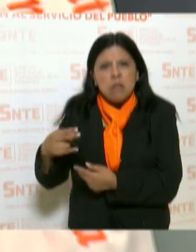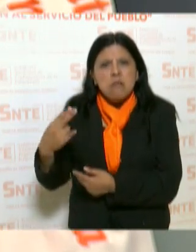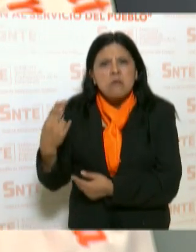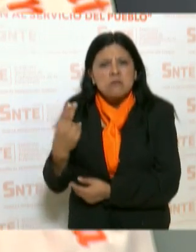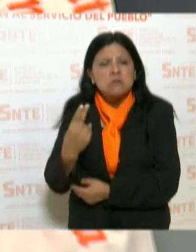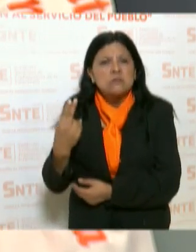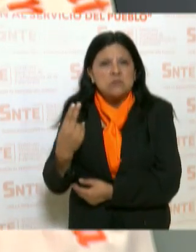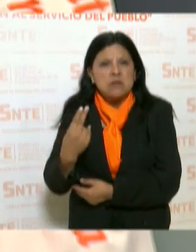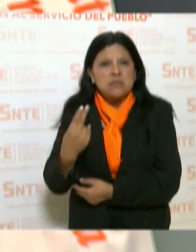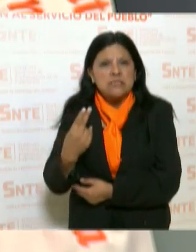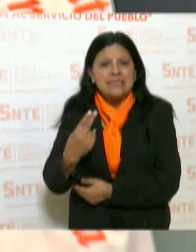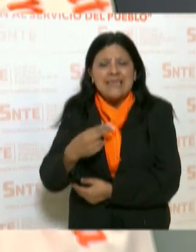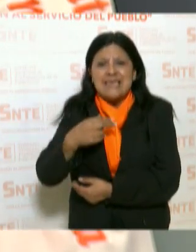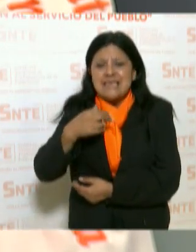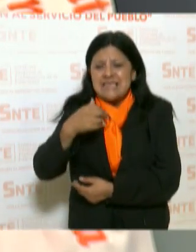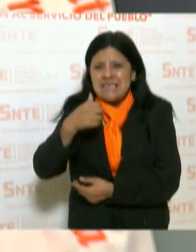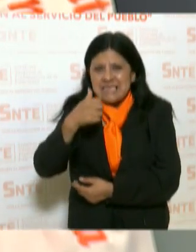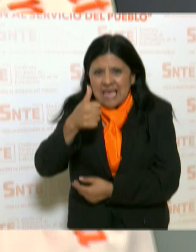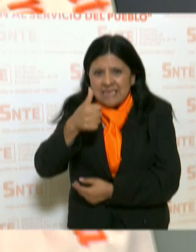6 gobiernos anteriores,